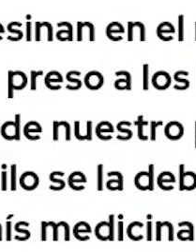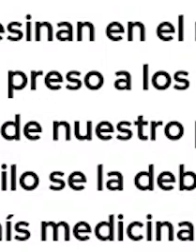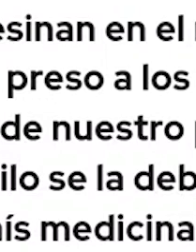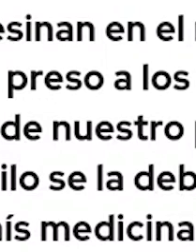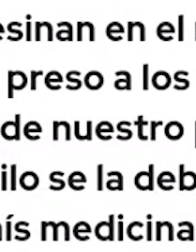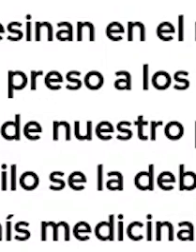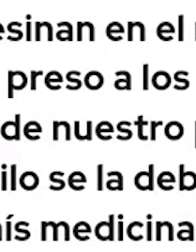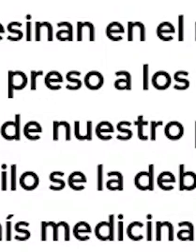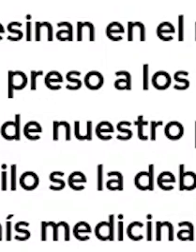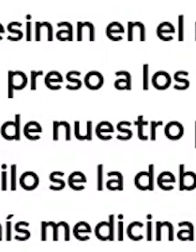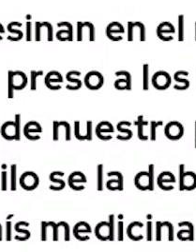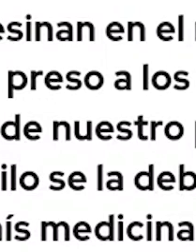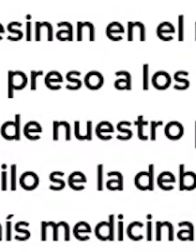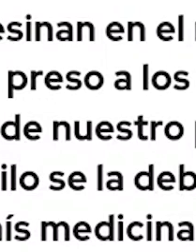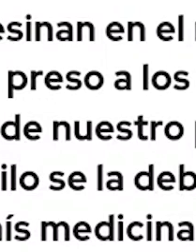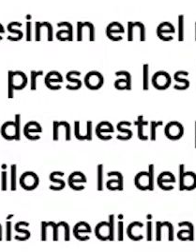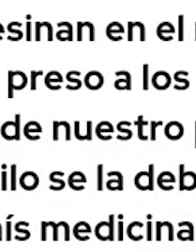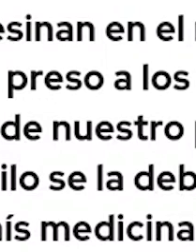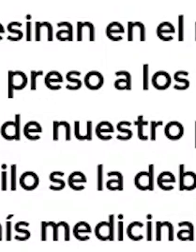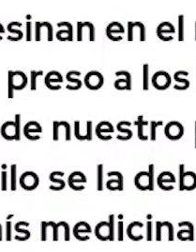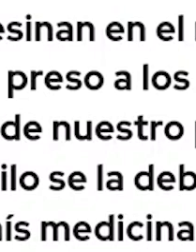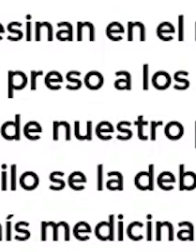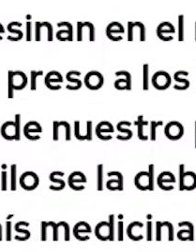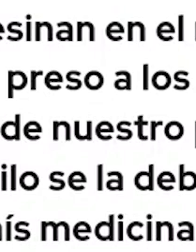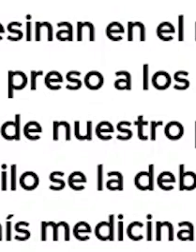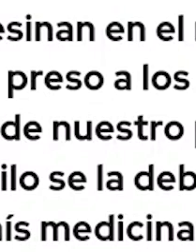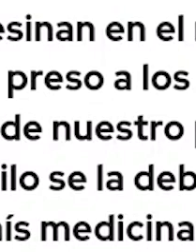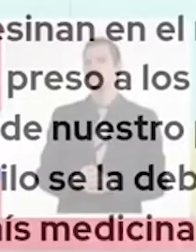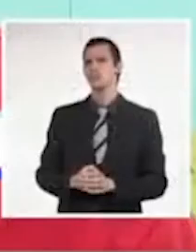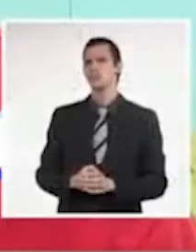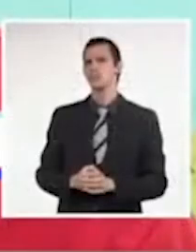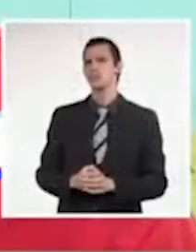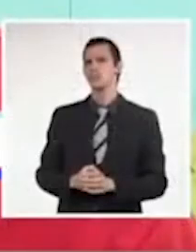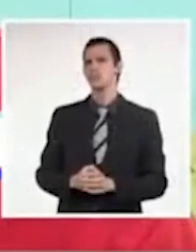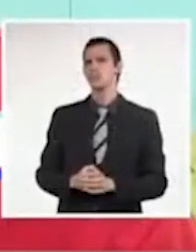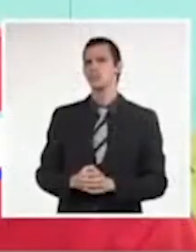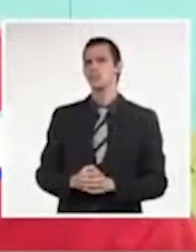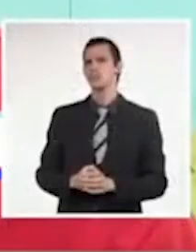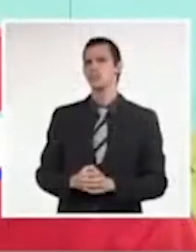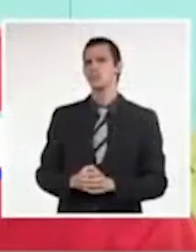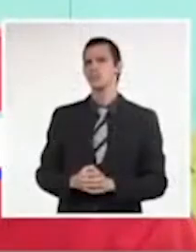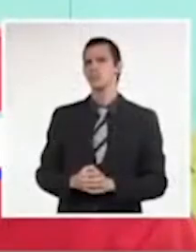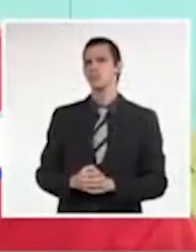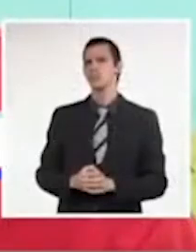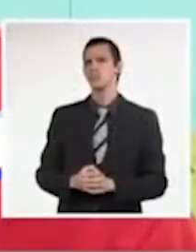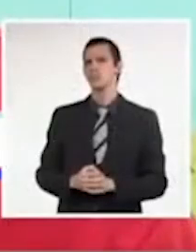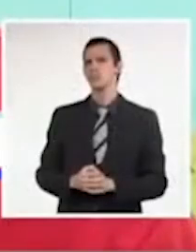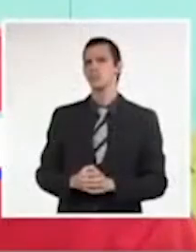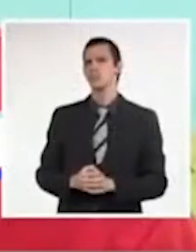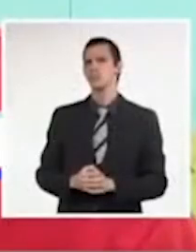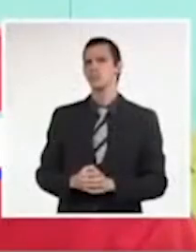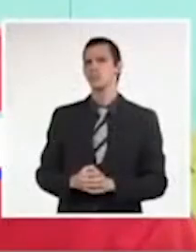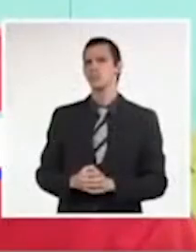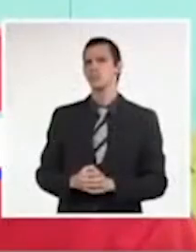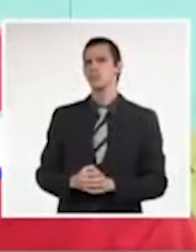En vez de tirarse, la deberíamos tirar a lo que después tú mismo manda a los... Bueno, no entendí, Miguel Ángel, pero te lo agradezco.